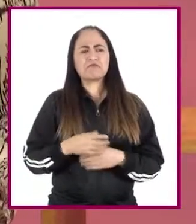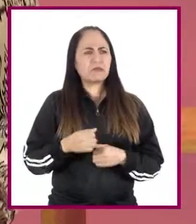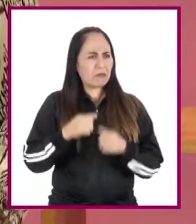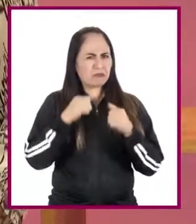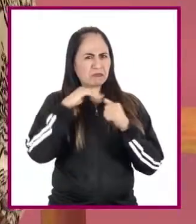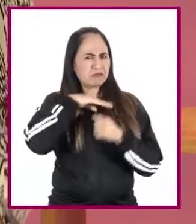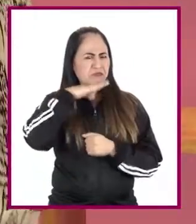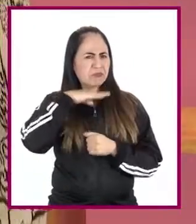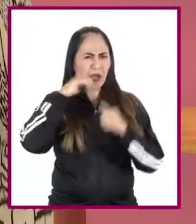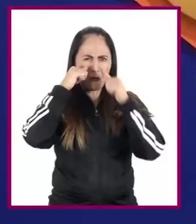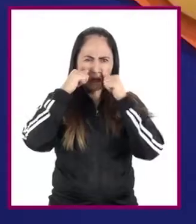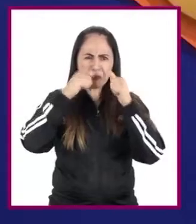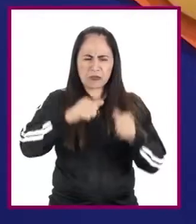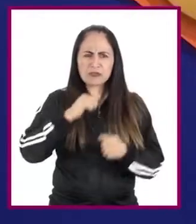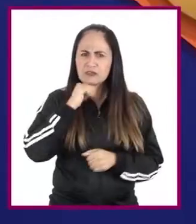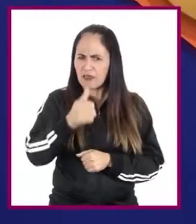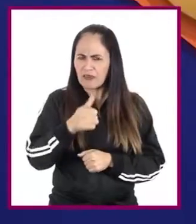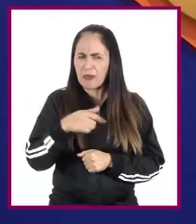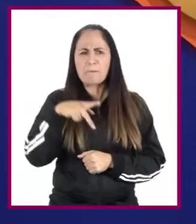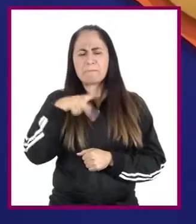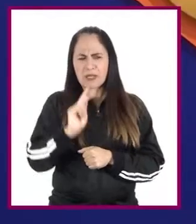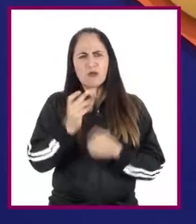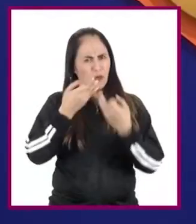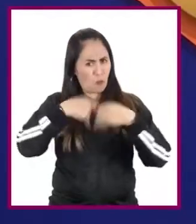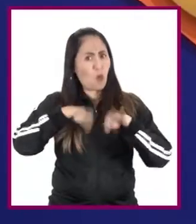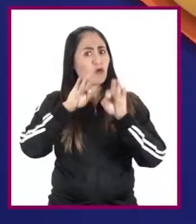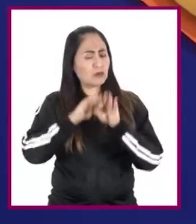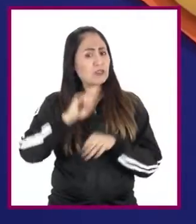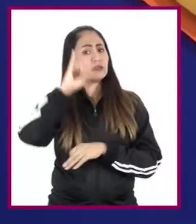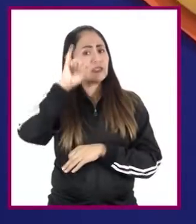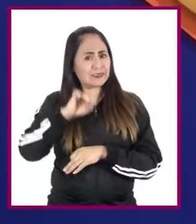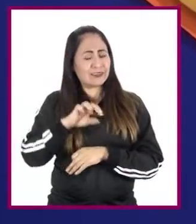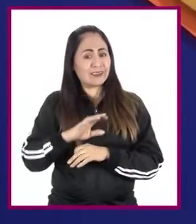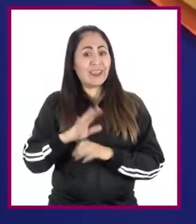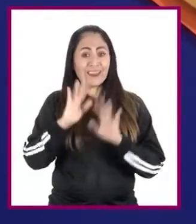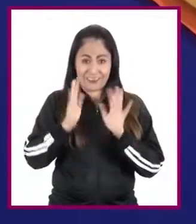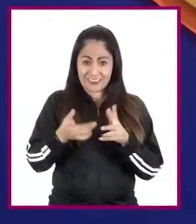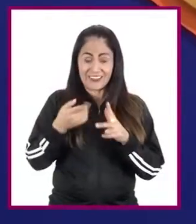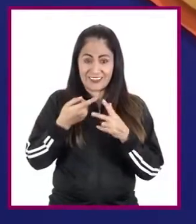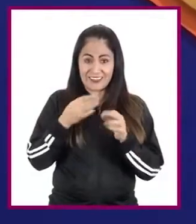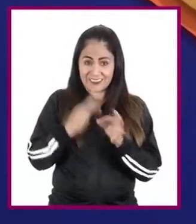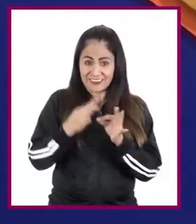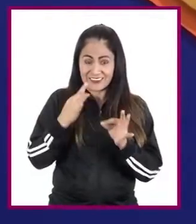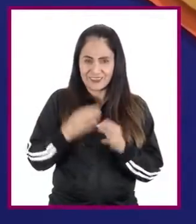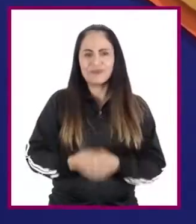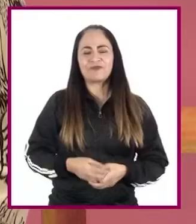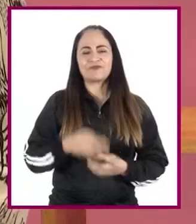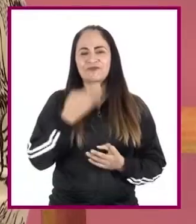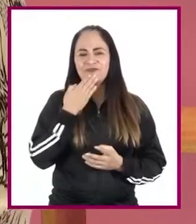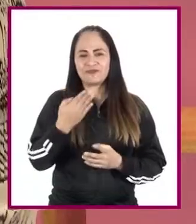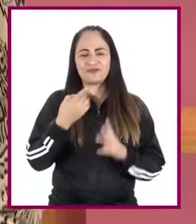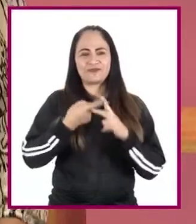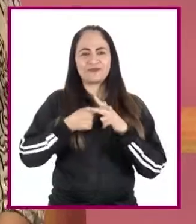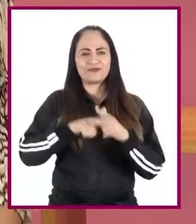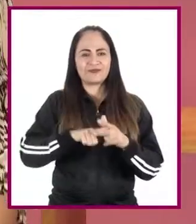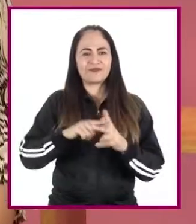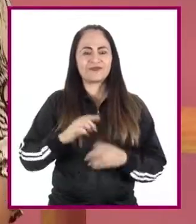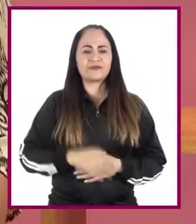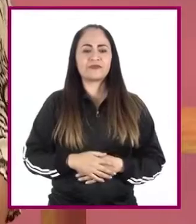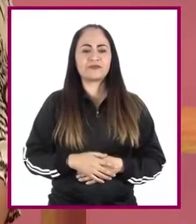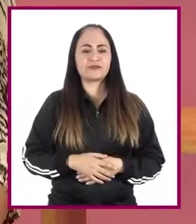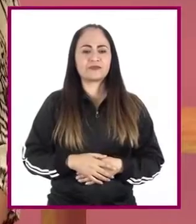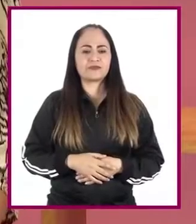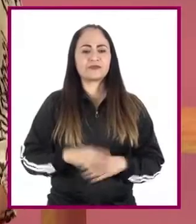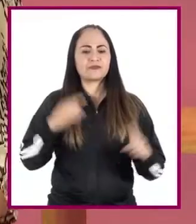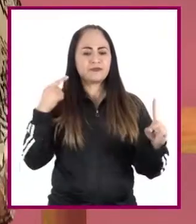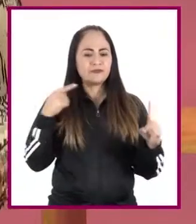por lo que dice usted tiene su importancia. ¿Listas y listos? Muy bien, iniciemos. El